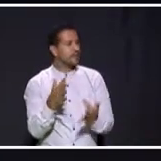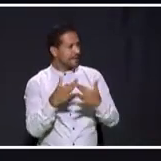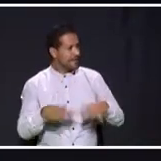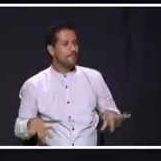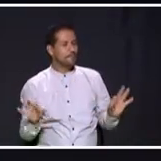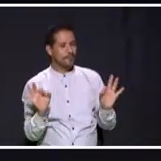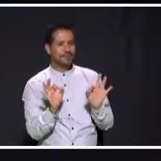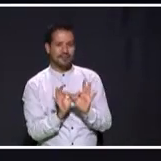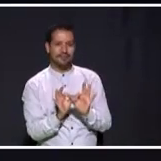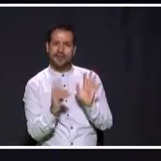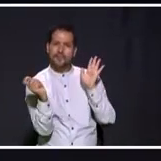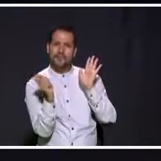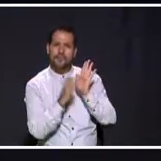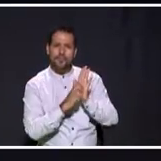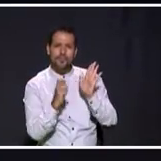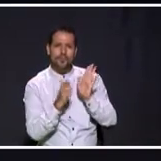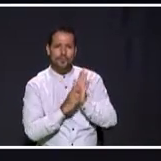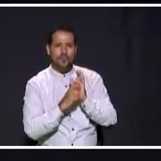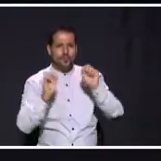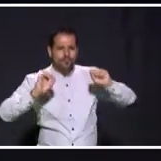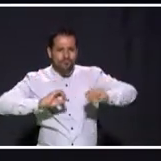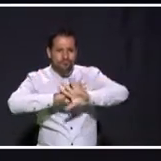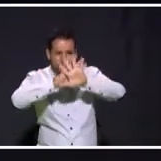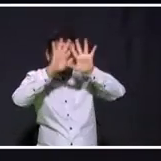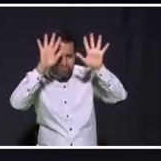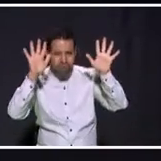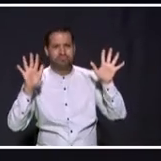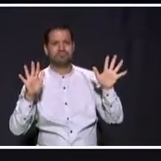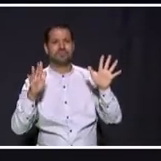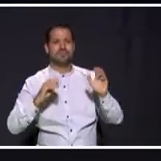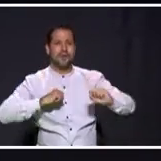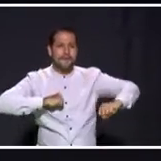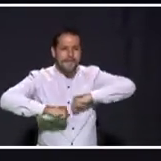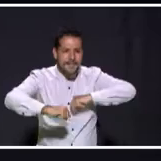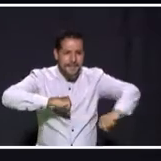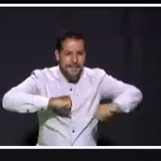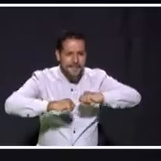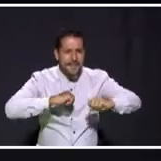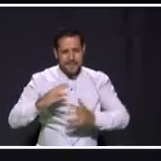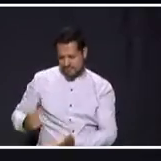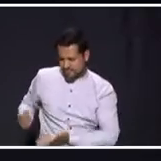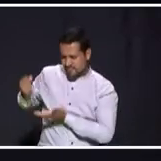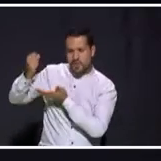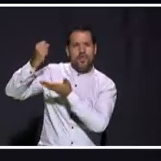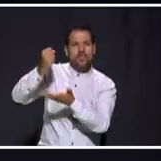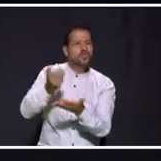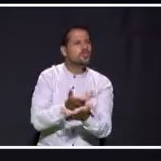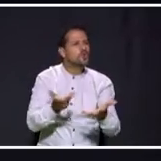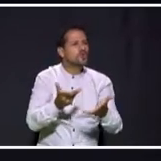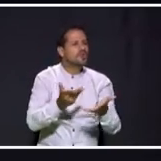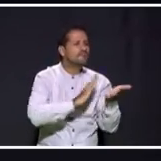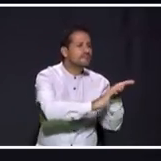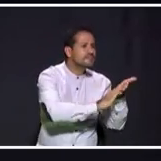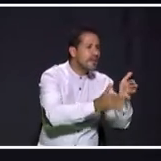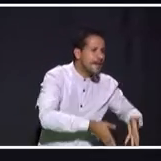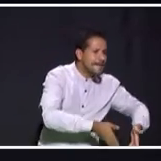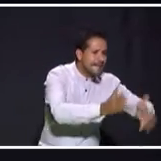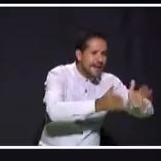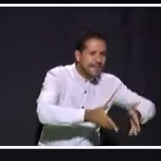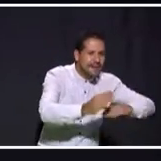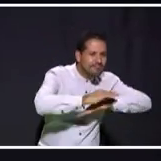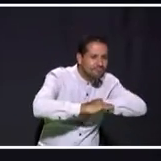transparencia no solamente en la ejecución de los recursos sino donde se hacen las vías y por qué es muy importante esto